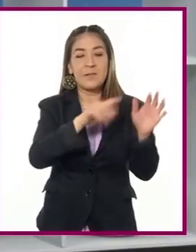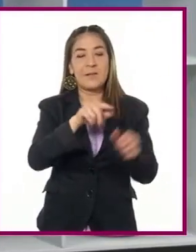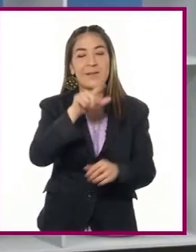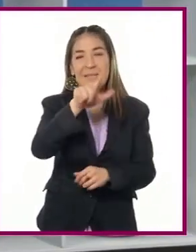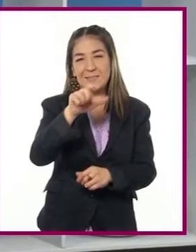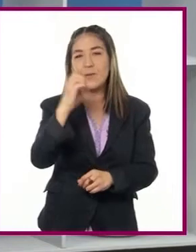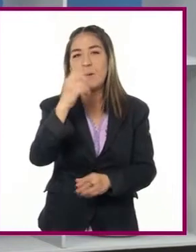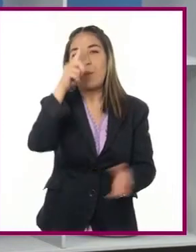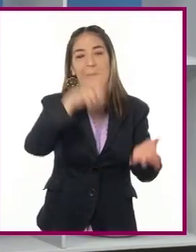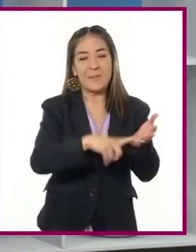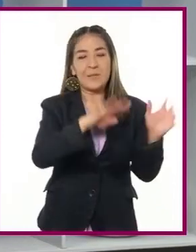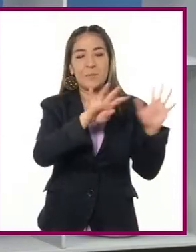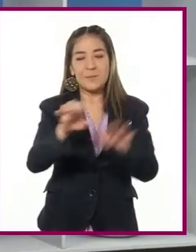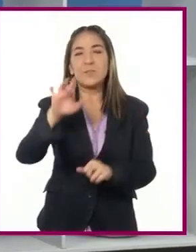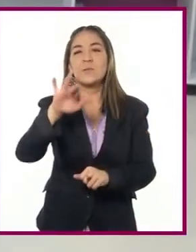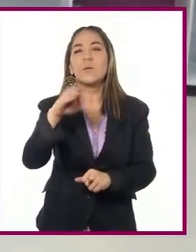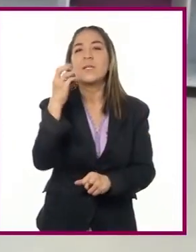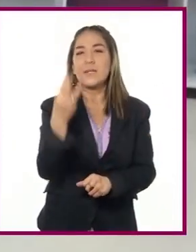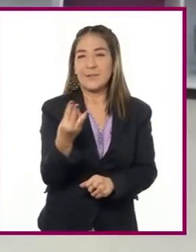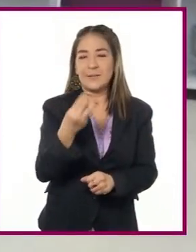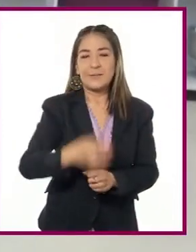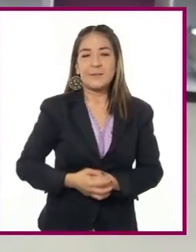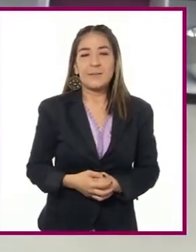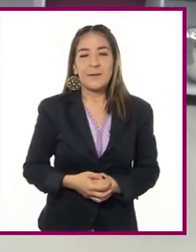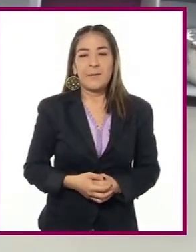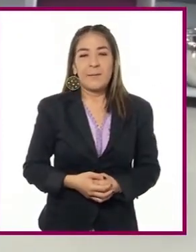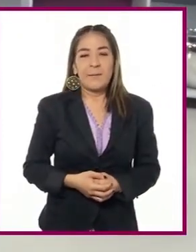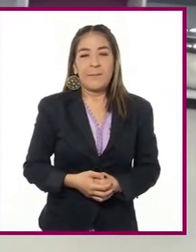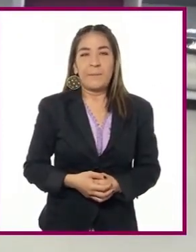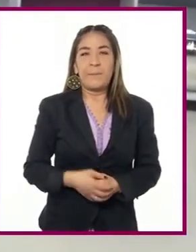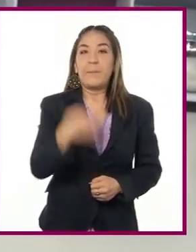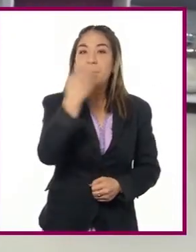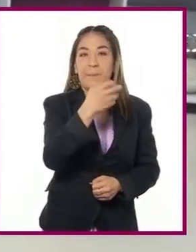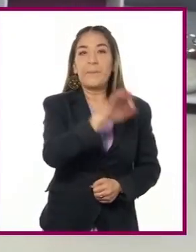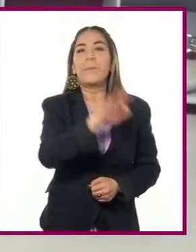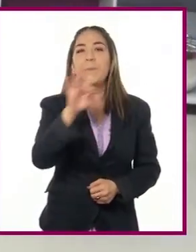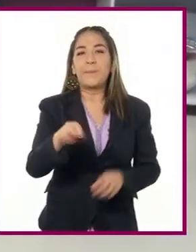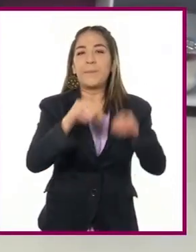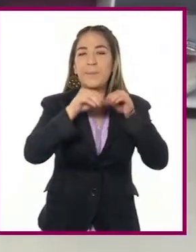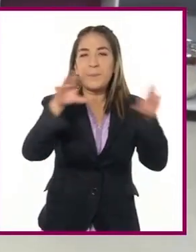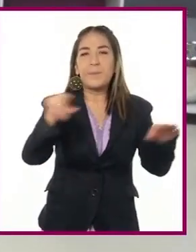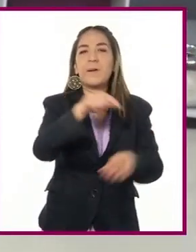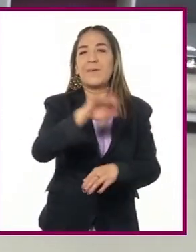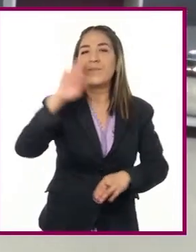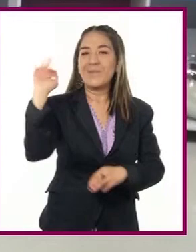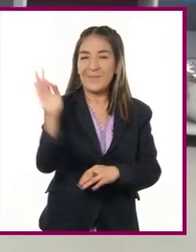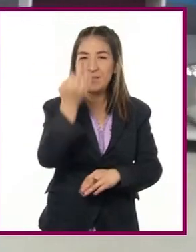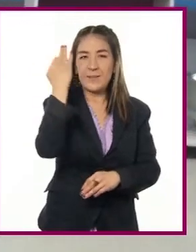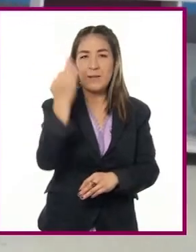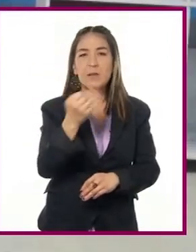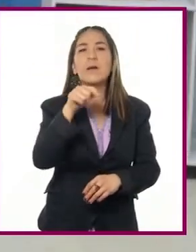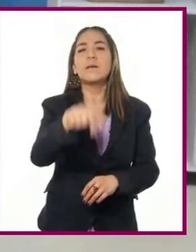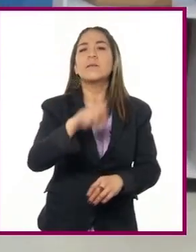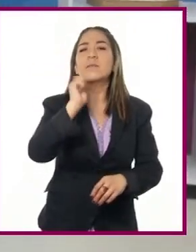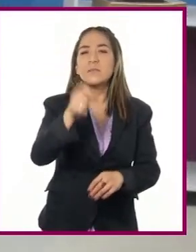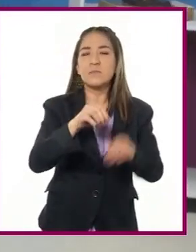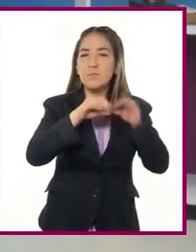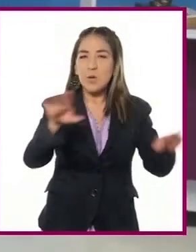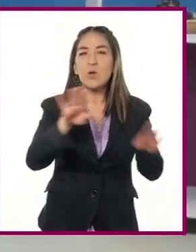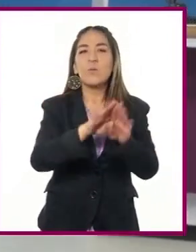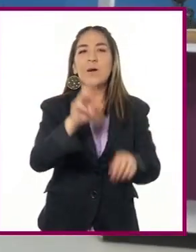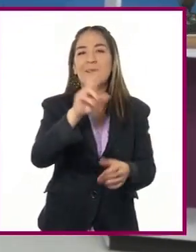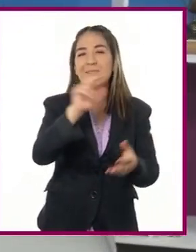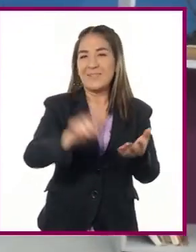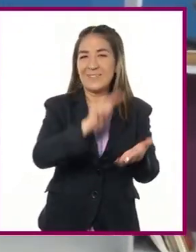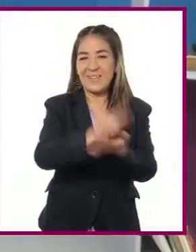de 1953. En esa fecha, en el Diario Oficial de la Federación, se publicó la reforma al